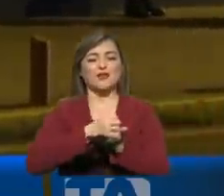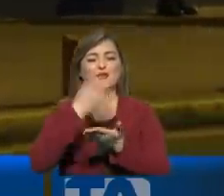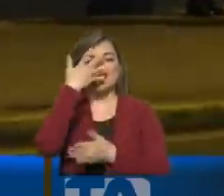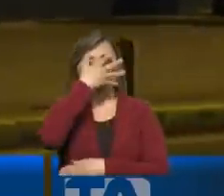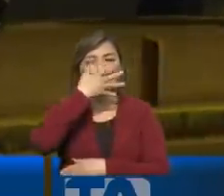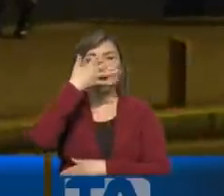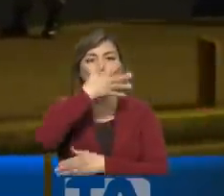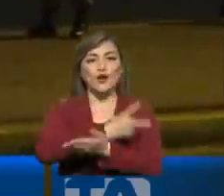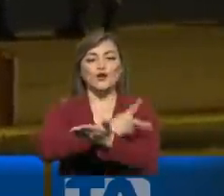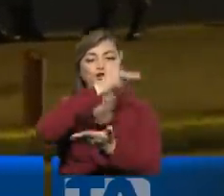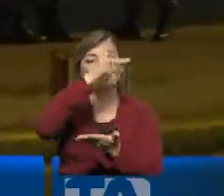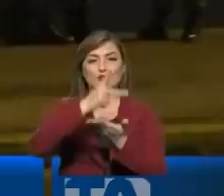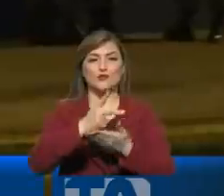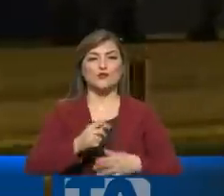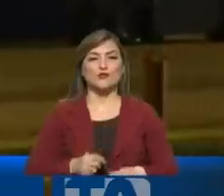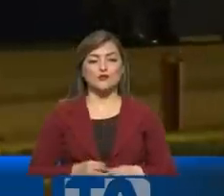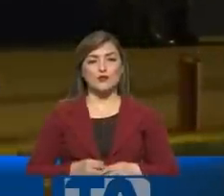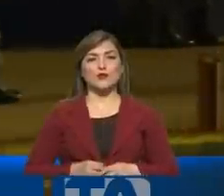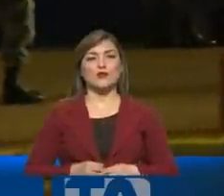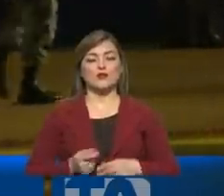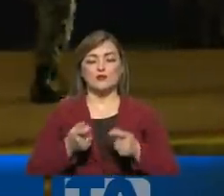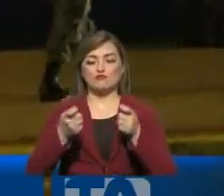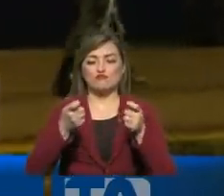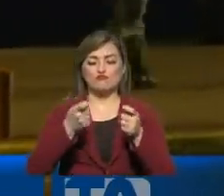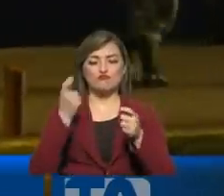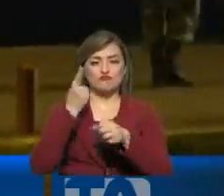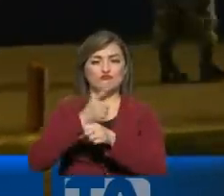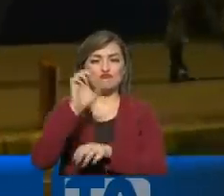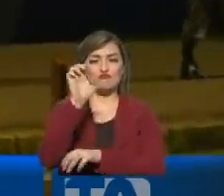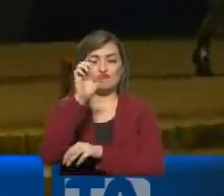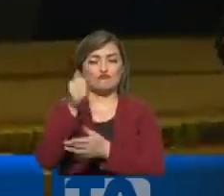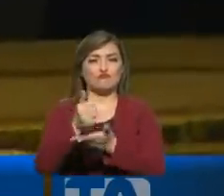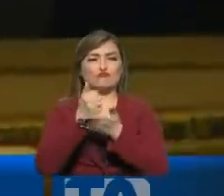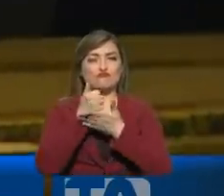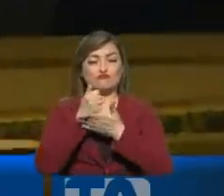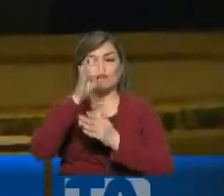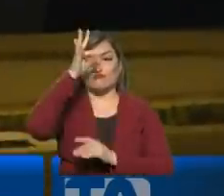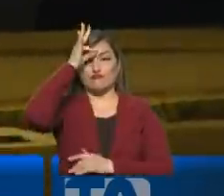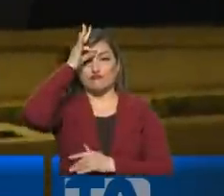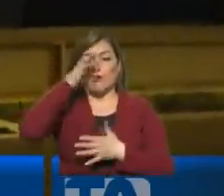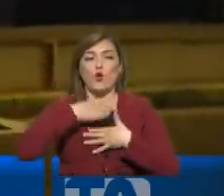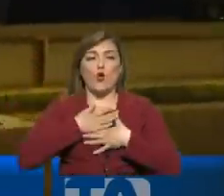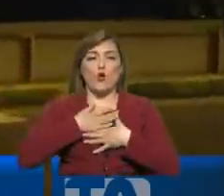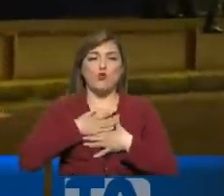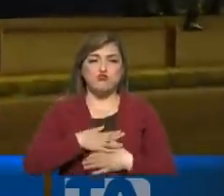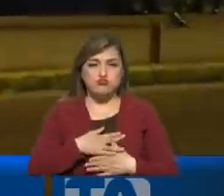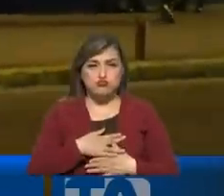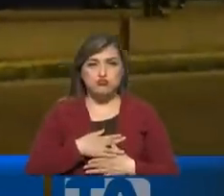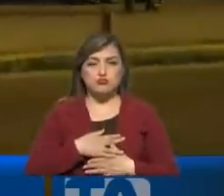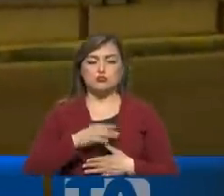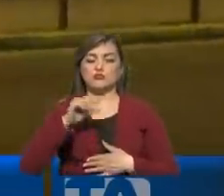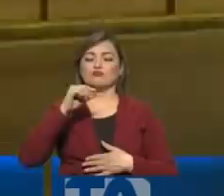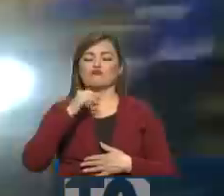Pichincha. Estos controles y este estado de excepción han ayudado a oxigenar en algo al sistema de salud